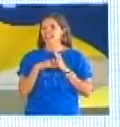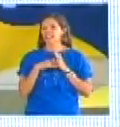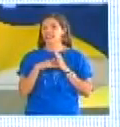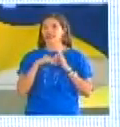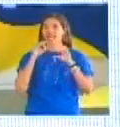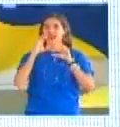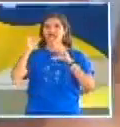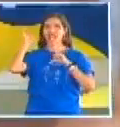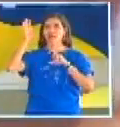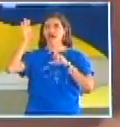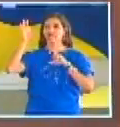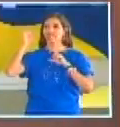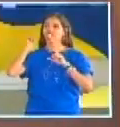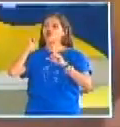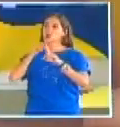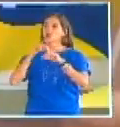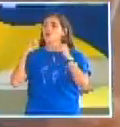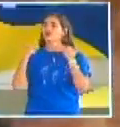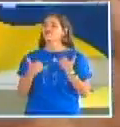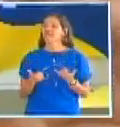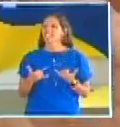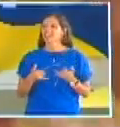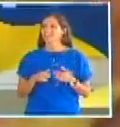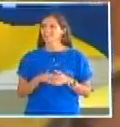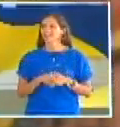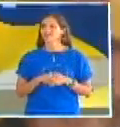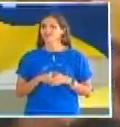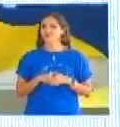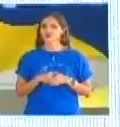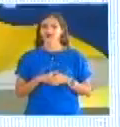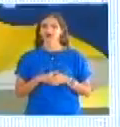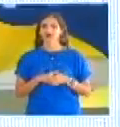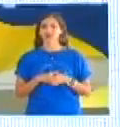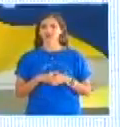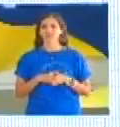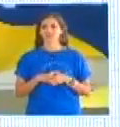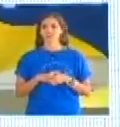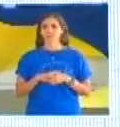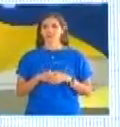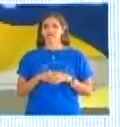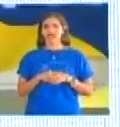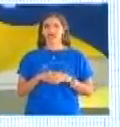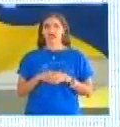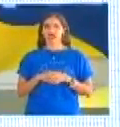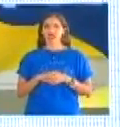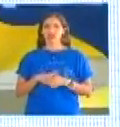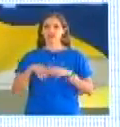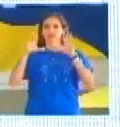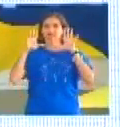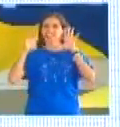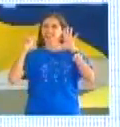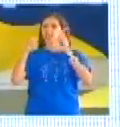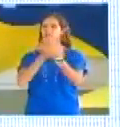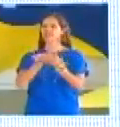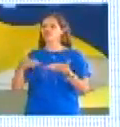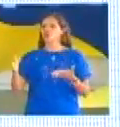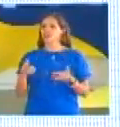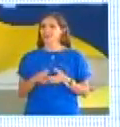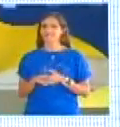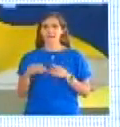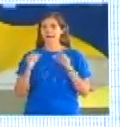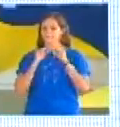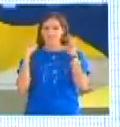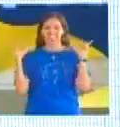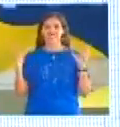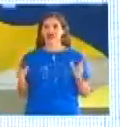15.134.000 carnet de la patria, rumbo ya a los 16 millones. Mira esto,